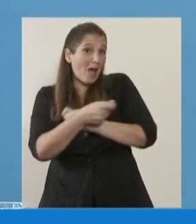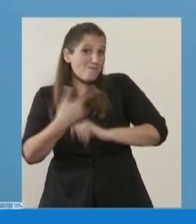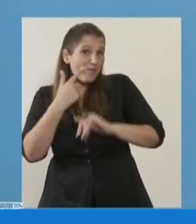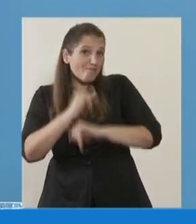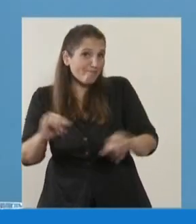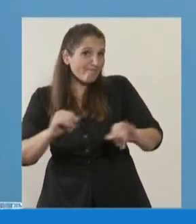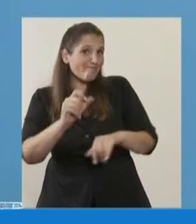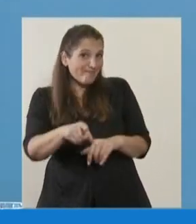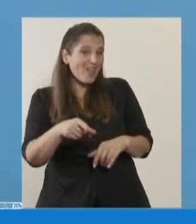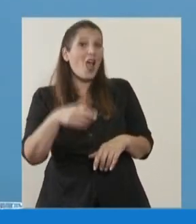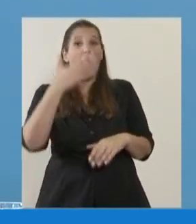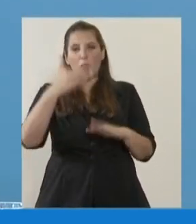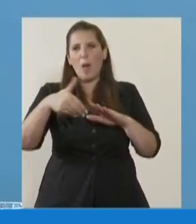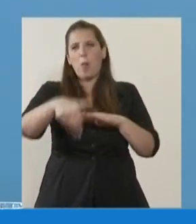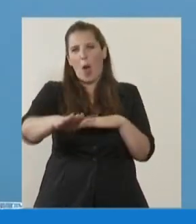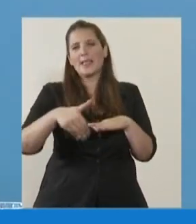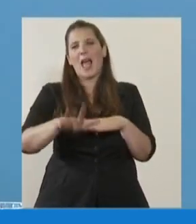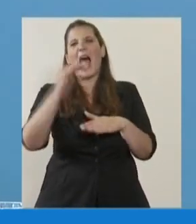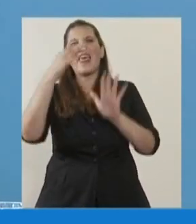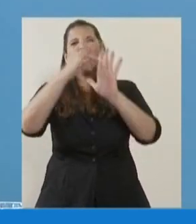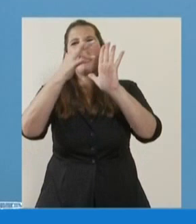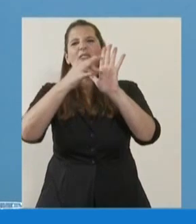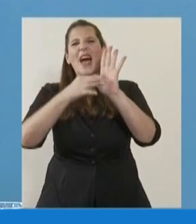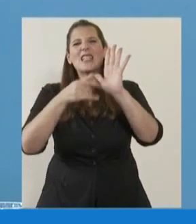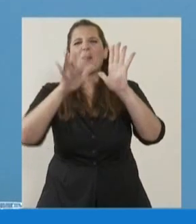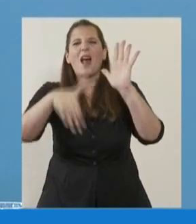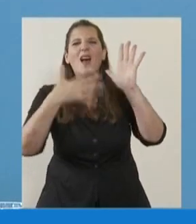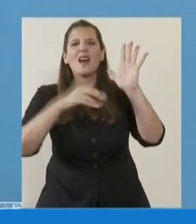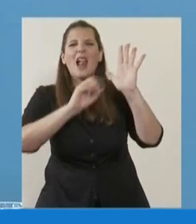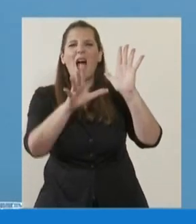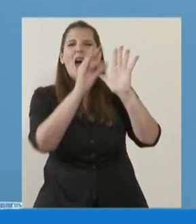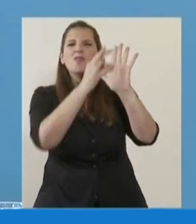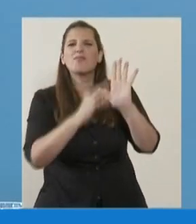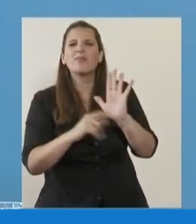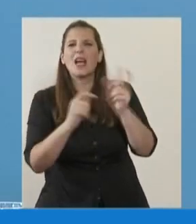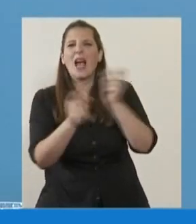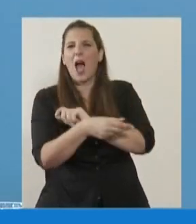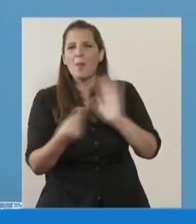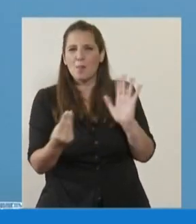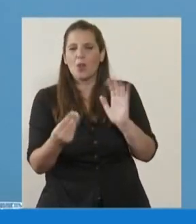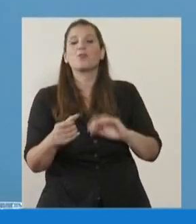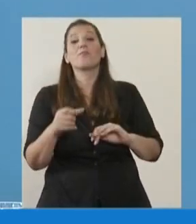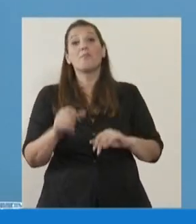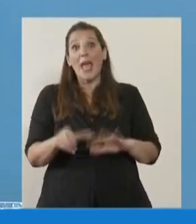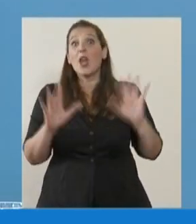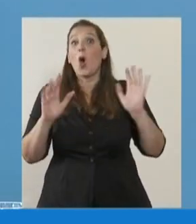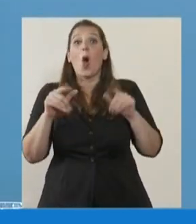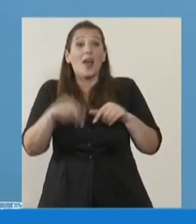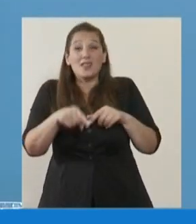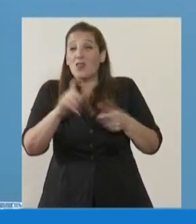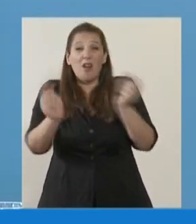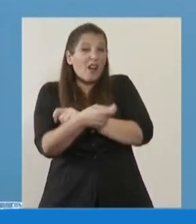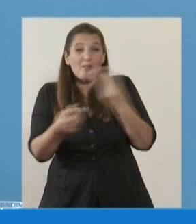después nosotros les vamos a pasar el detalle específico de los cambios que estamos realizando. Y bueno, básicamente lo que apunta